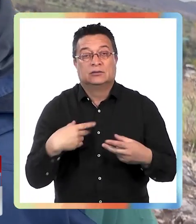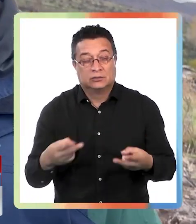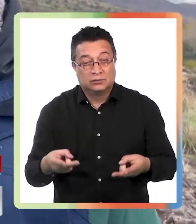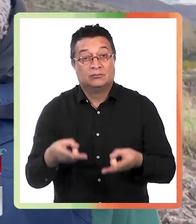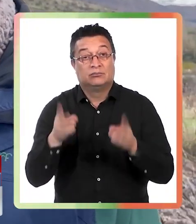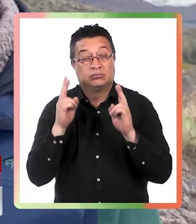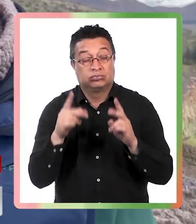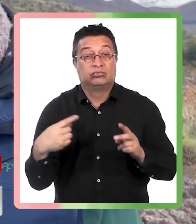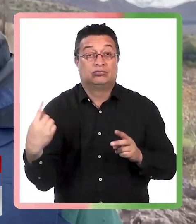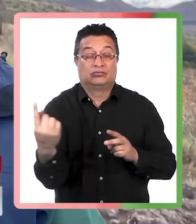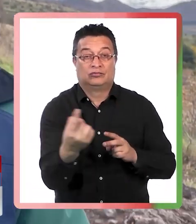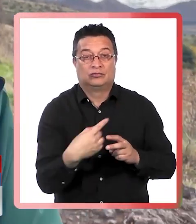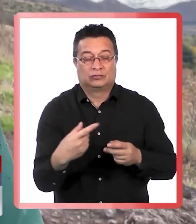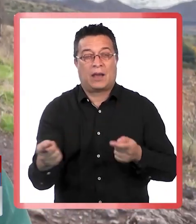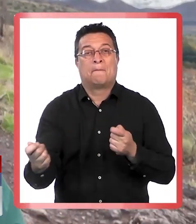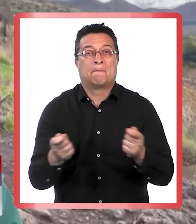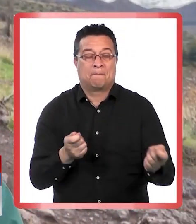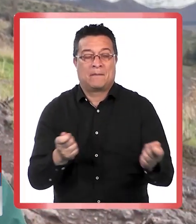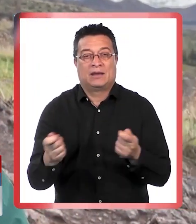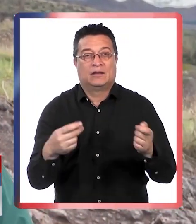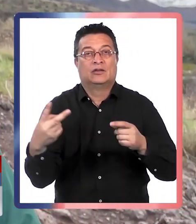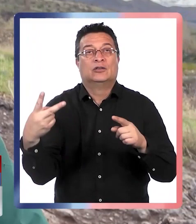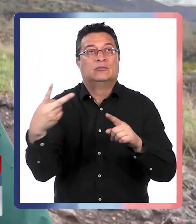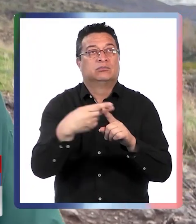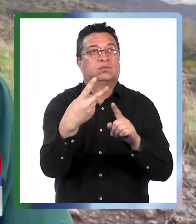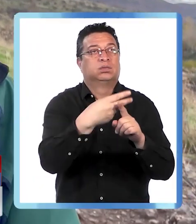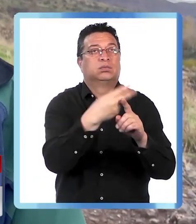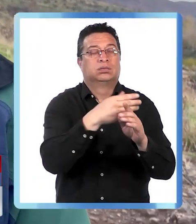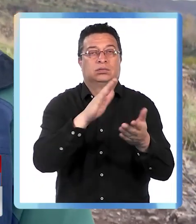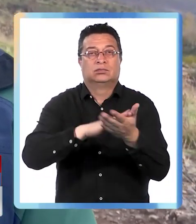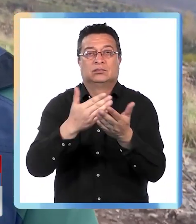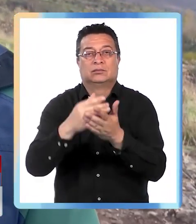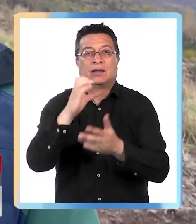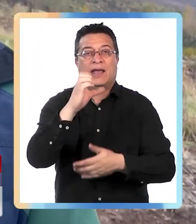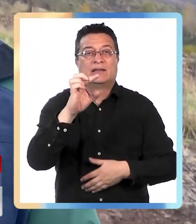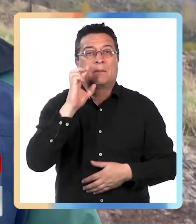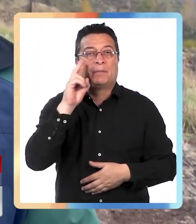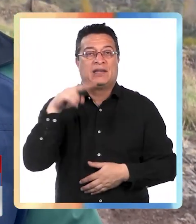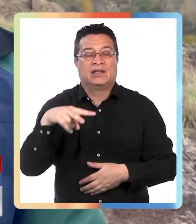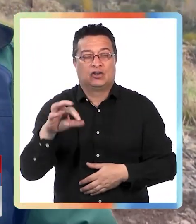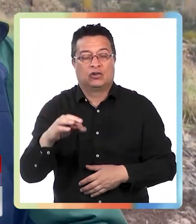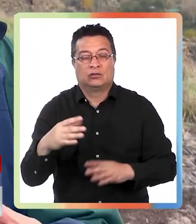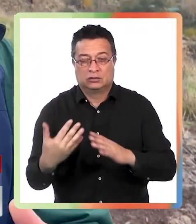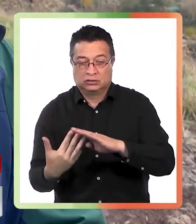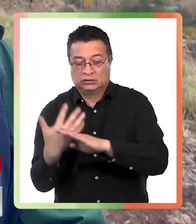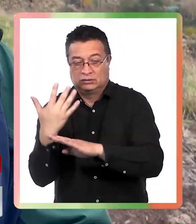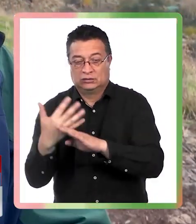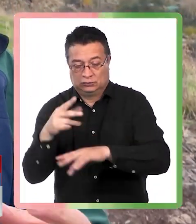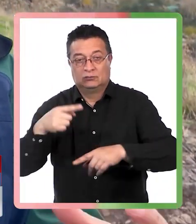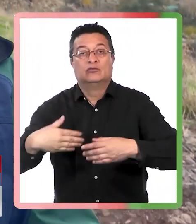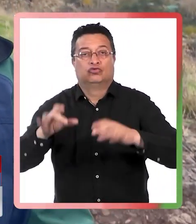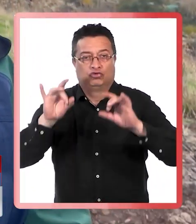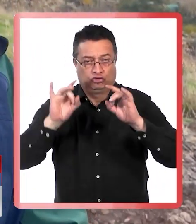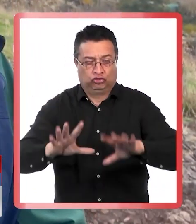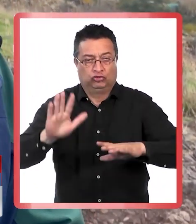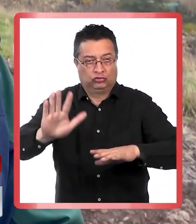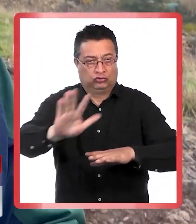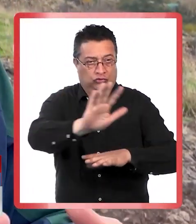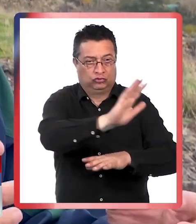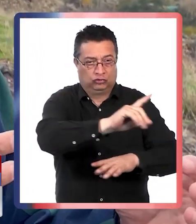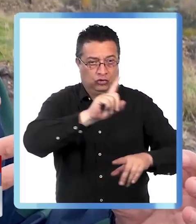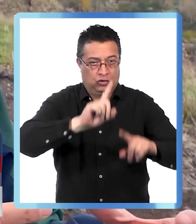Va a permitir, ¿no es cierto?, que se haga un manejo, una poda sanitaria de los espinos, que se haga enriquecimiento con plantas nativas